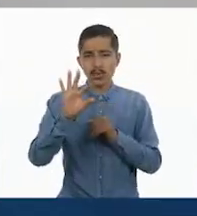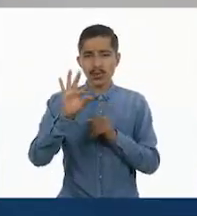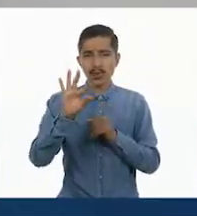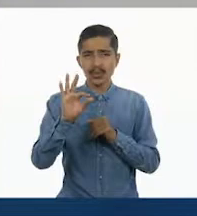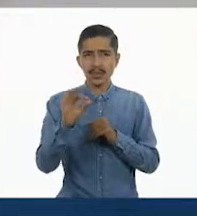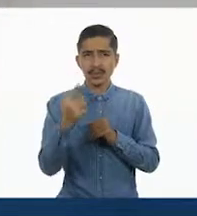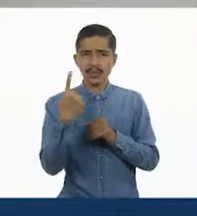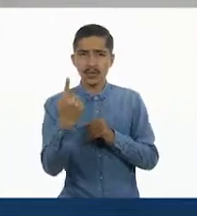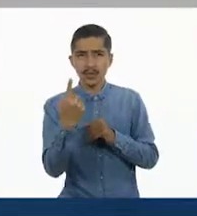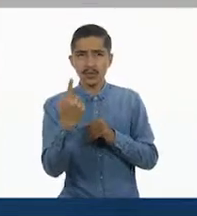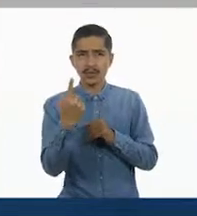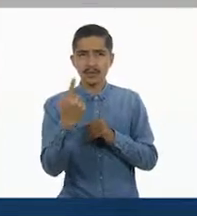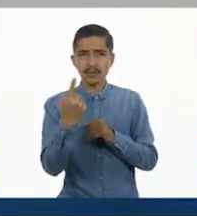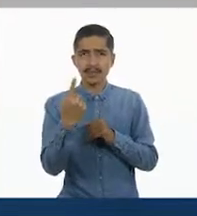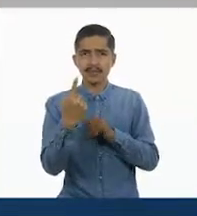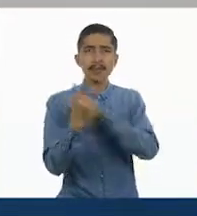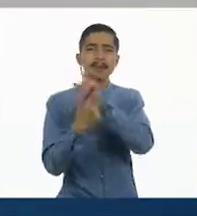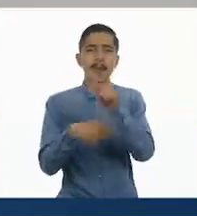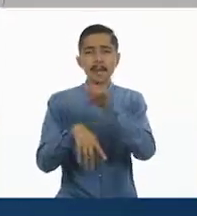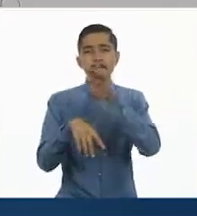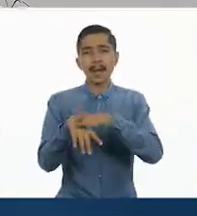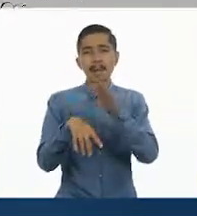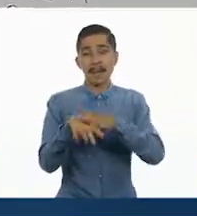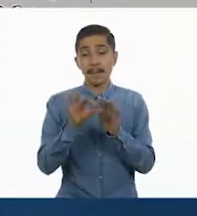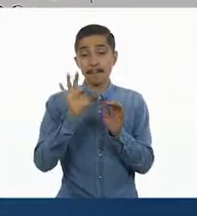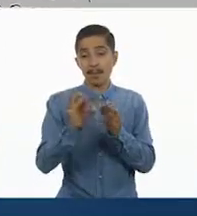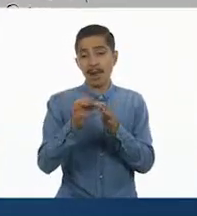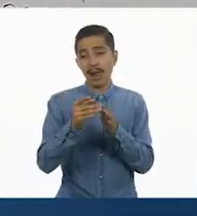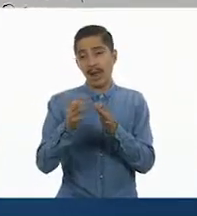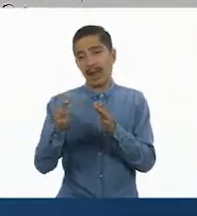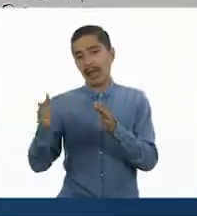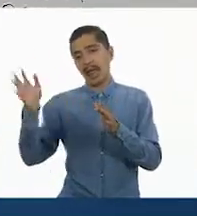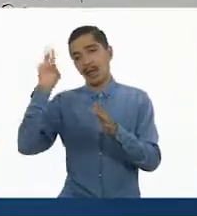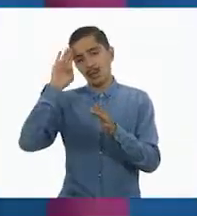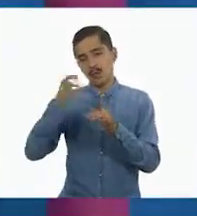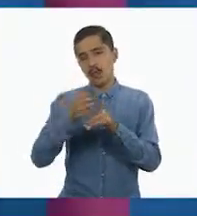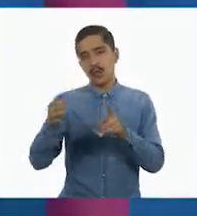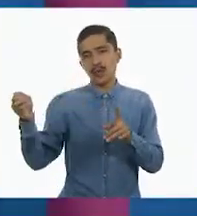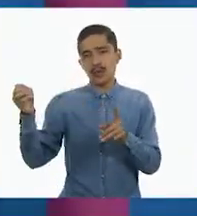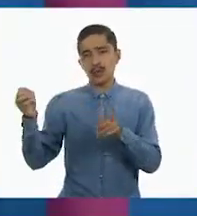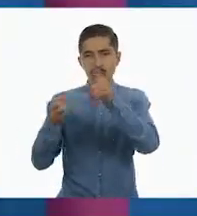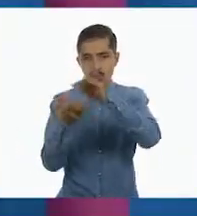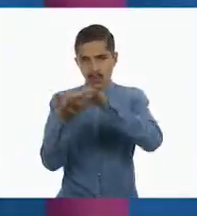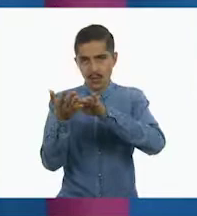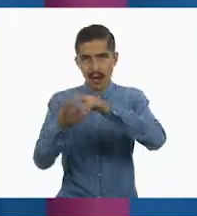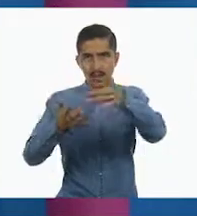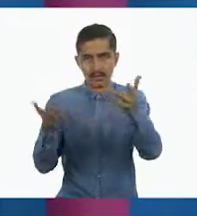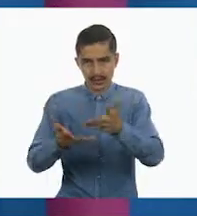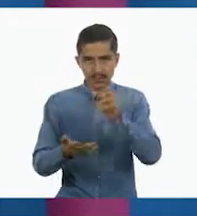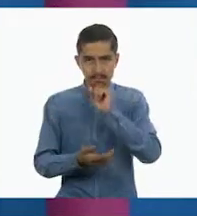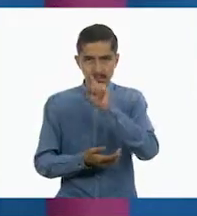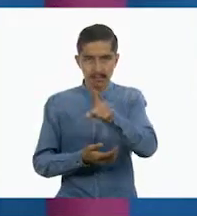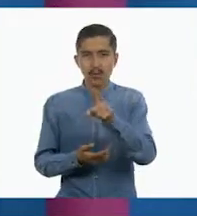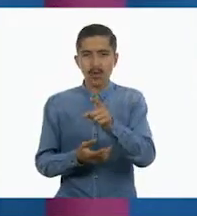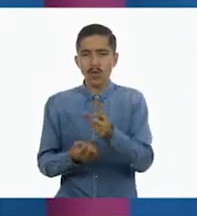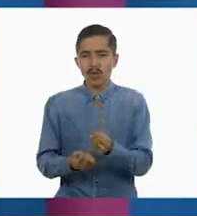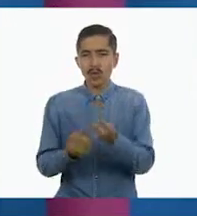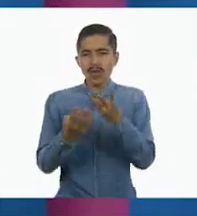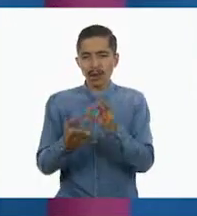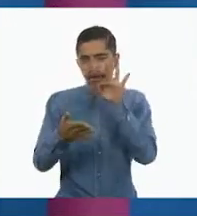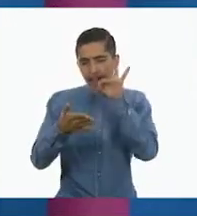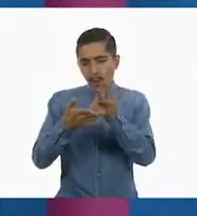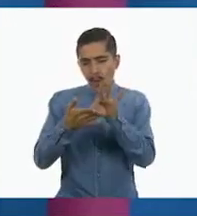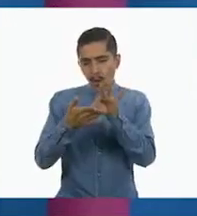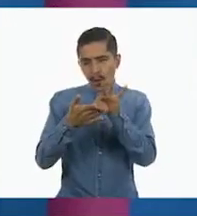11.41. Después hay más decimales que también les recomendamos que ustedes hagan esta operación en su calculadora para que vean cuántos decimales hay